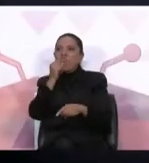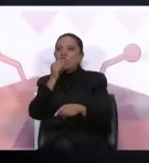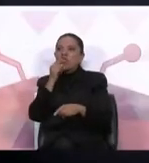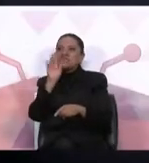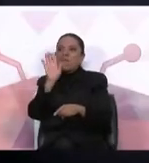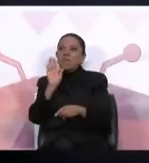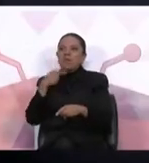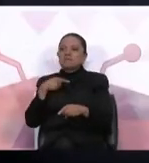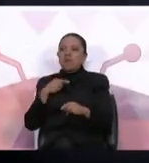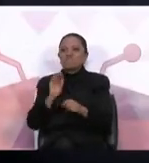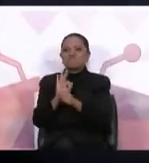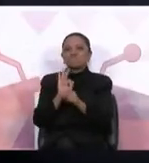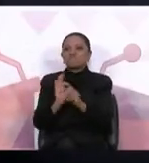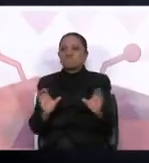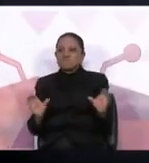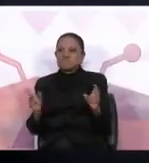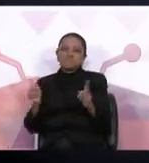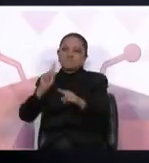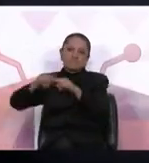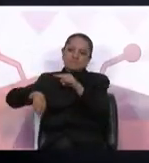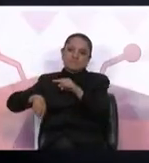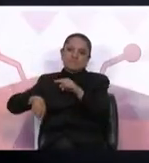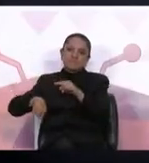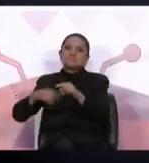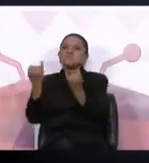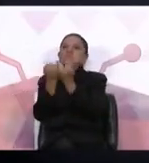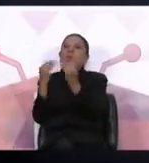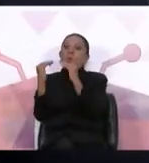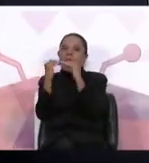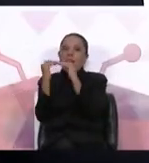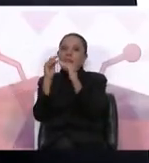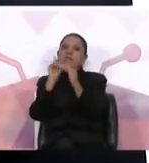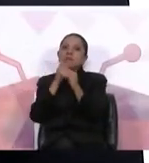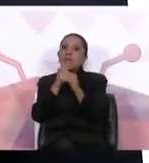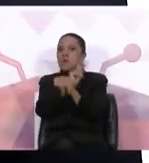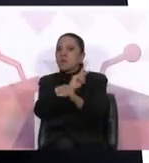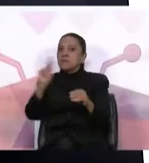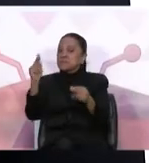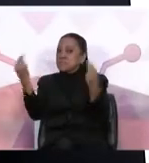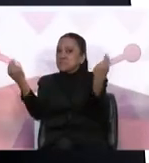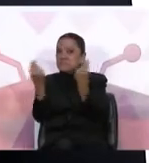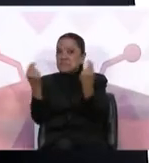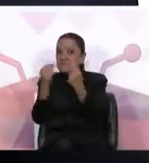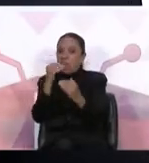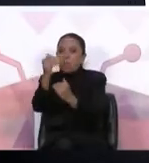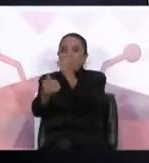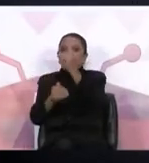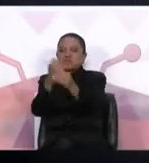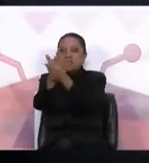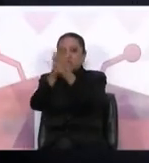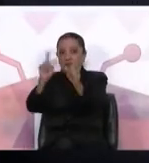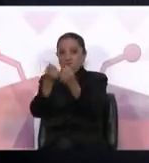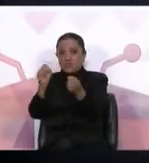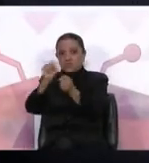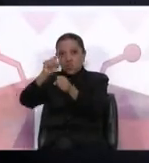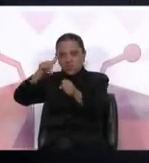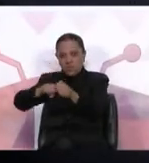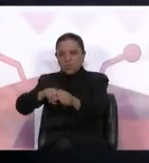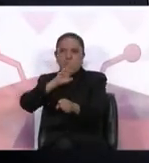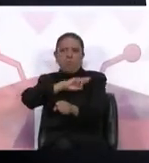paridad de género indispensable para todo proceso democrático y social privatización